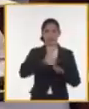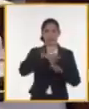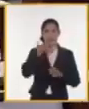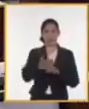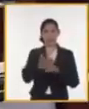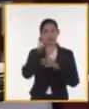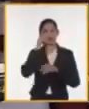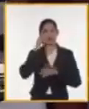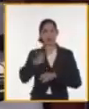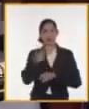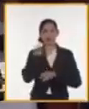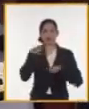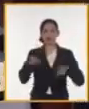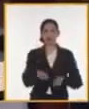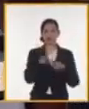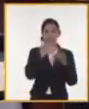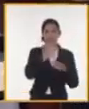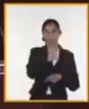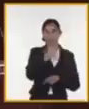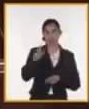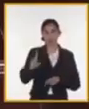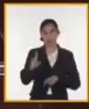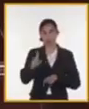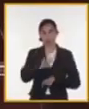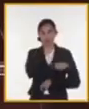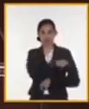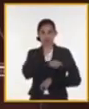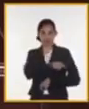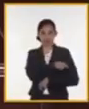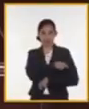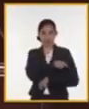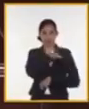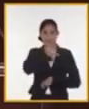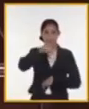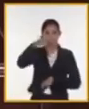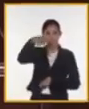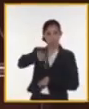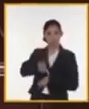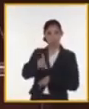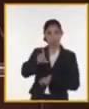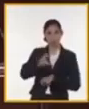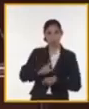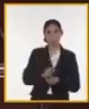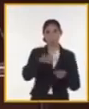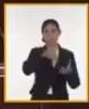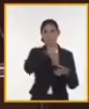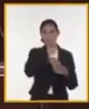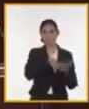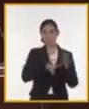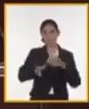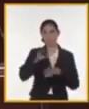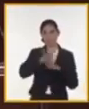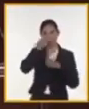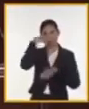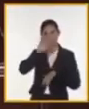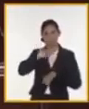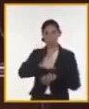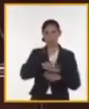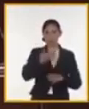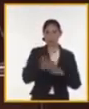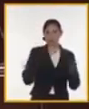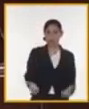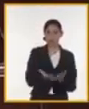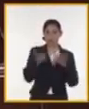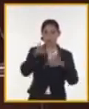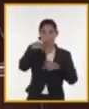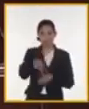aniversario 71 del asalto a los cuarteles Moncada y Carlos Manuel de Céspedes, desarrollamos este pleno presidido por el